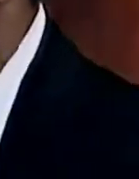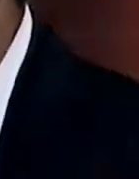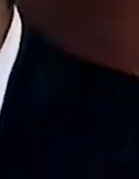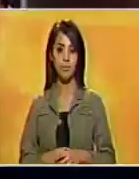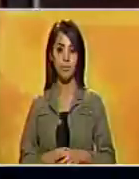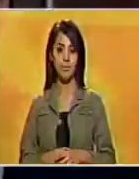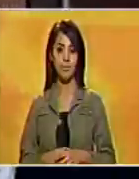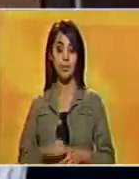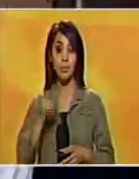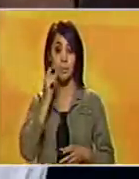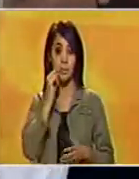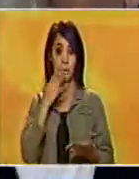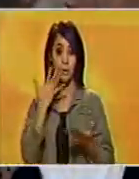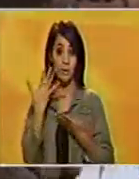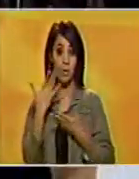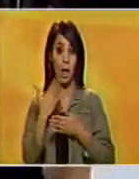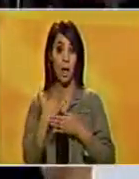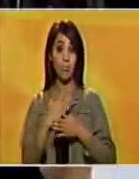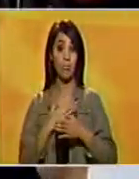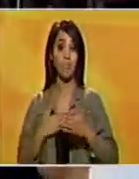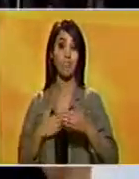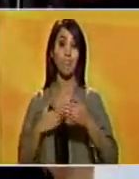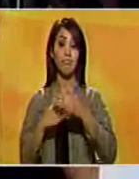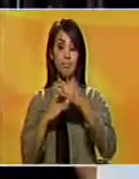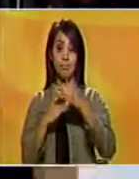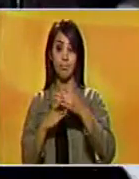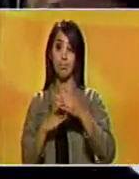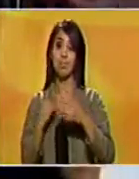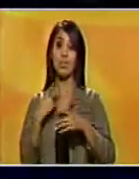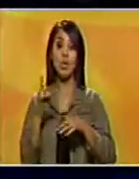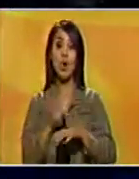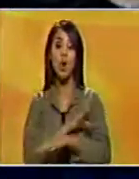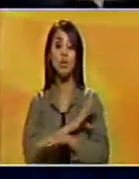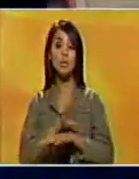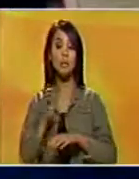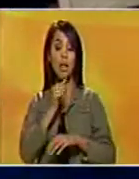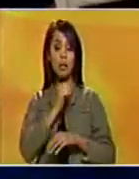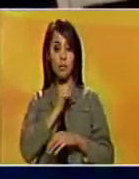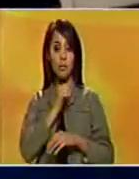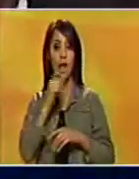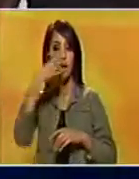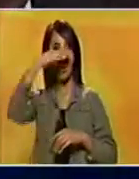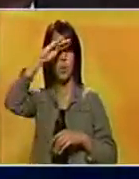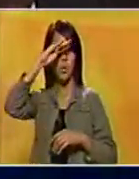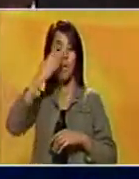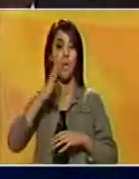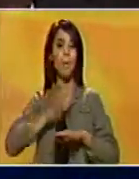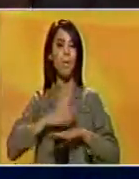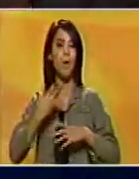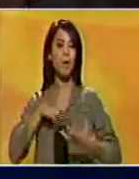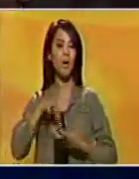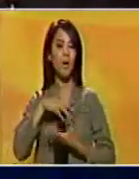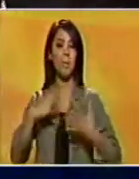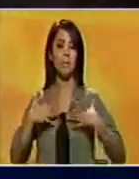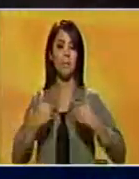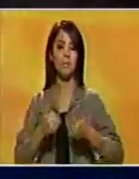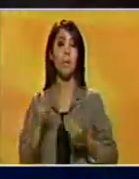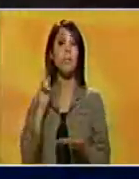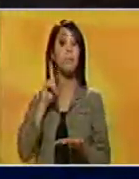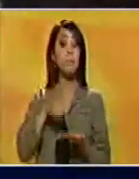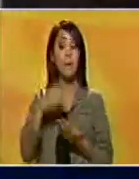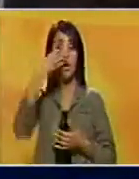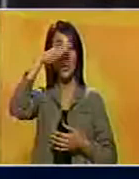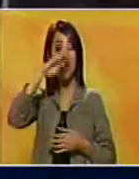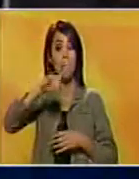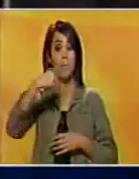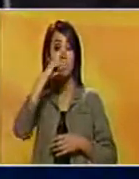Armando Manzanero, quien aplazó sus conciertos en Cuba por problemas de salud. El cantautor mexicano iba a actuar por primera vez en Cuba en enero de